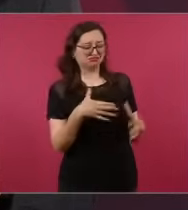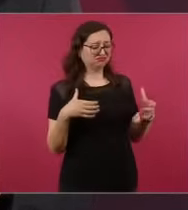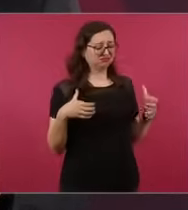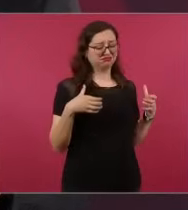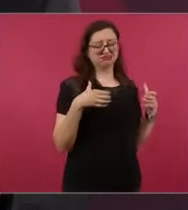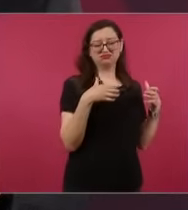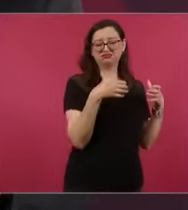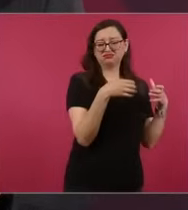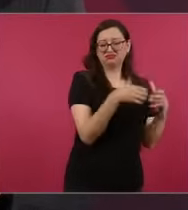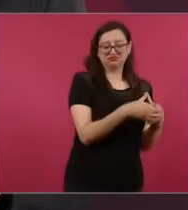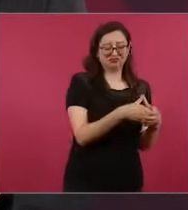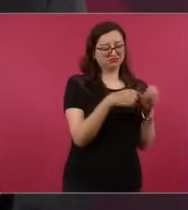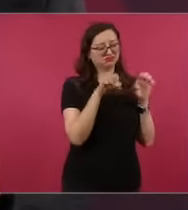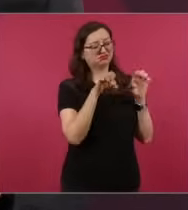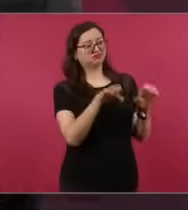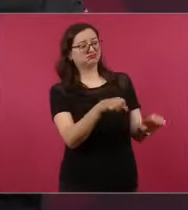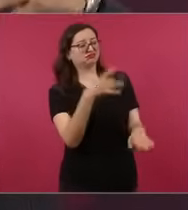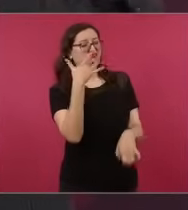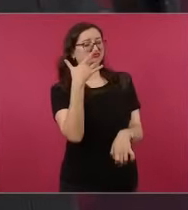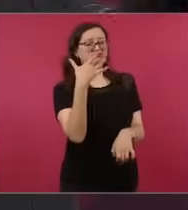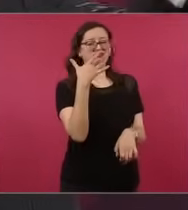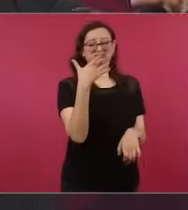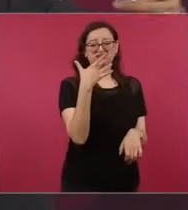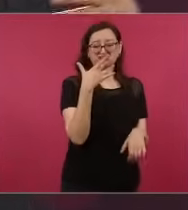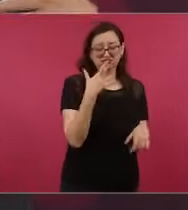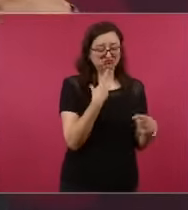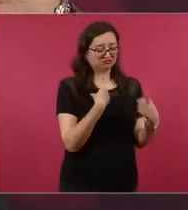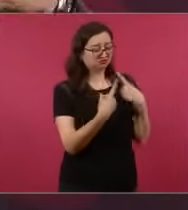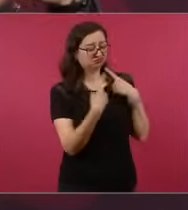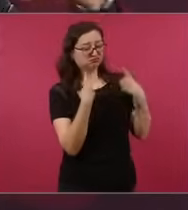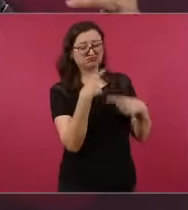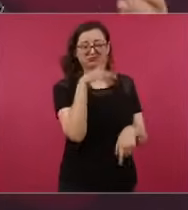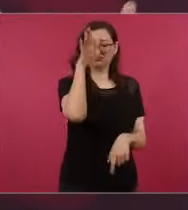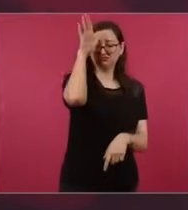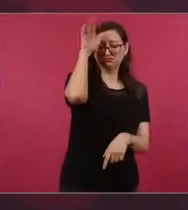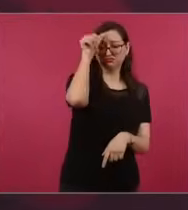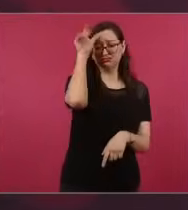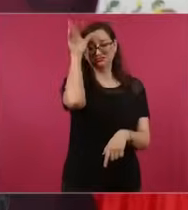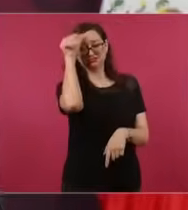En las grandes residencias y ahí tomando acuerdos, ¿no?